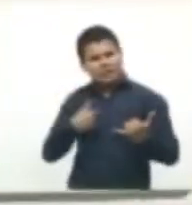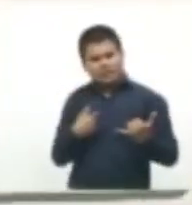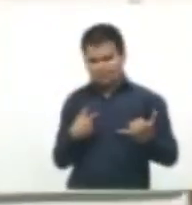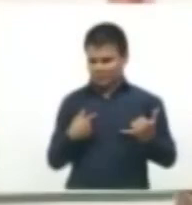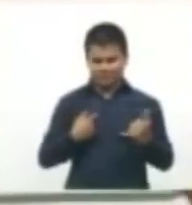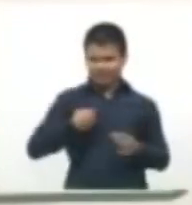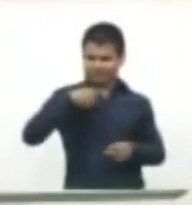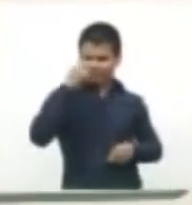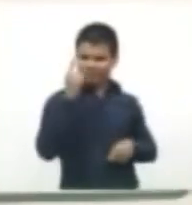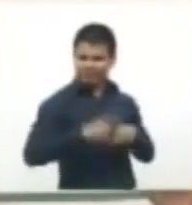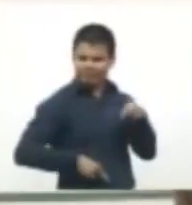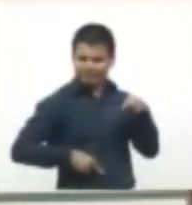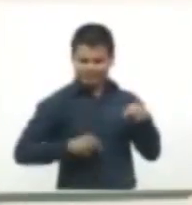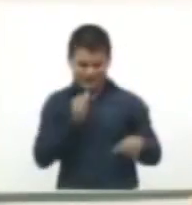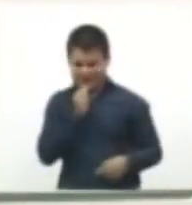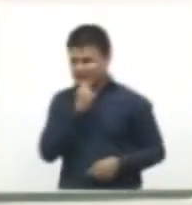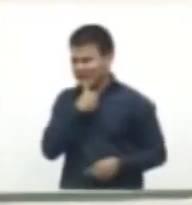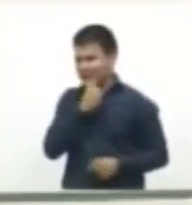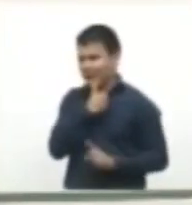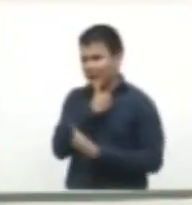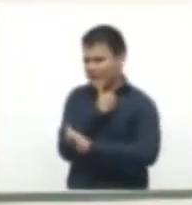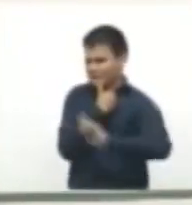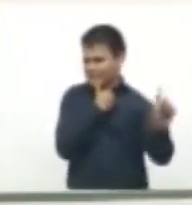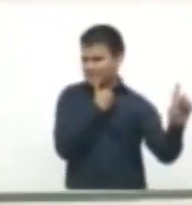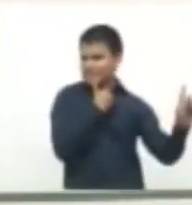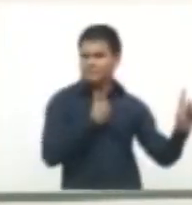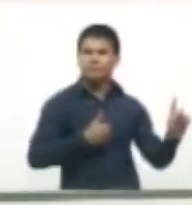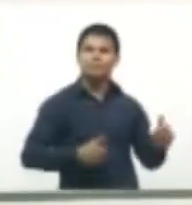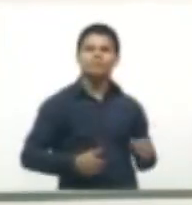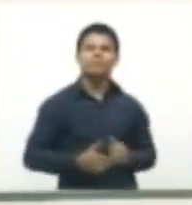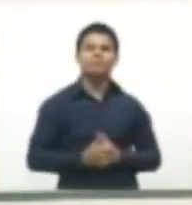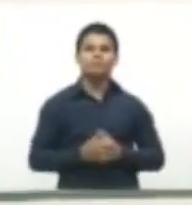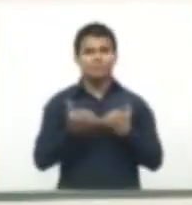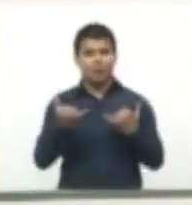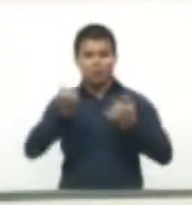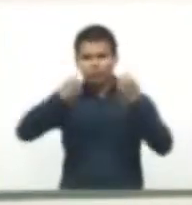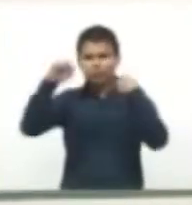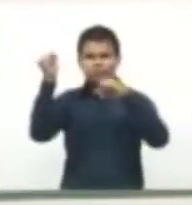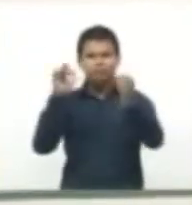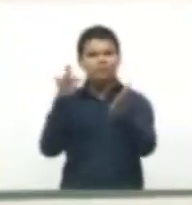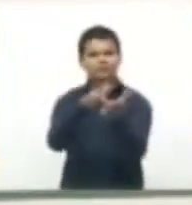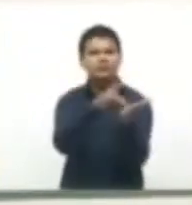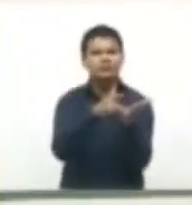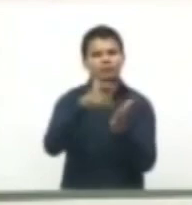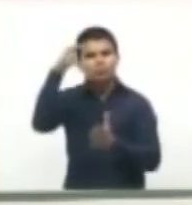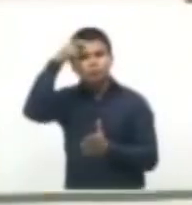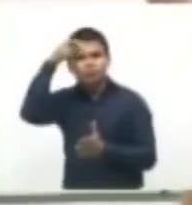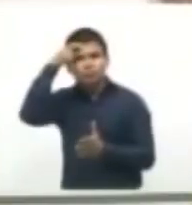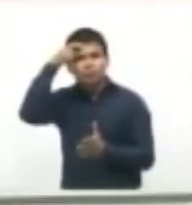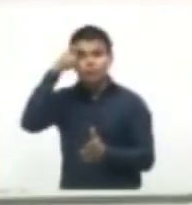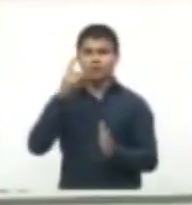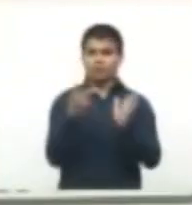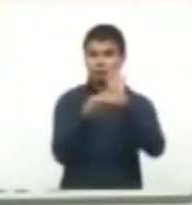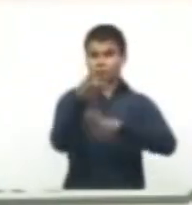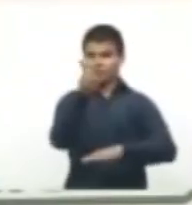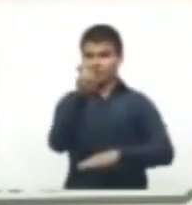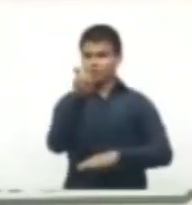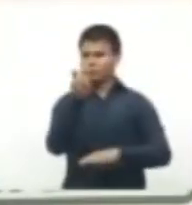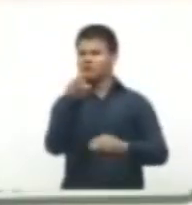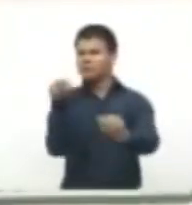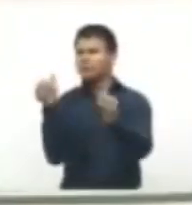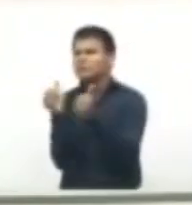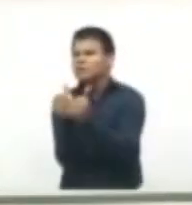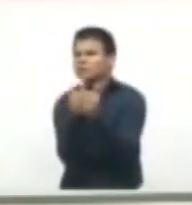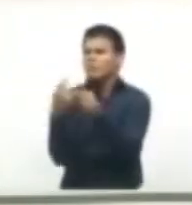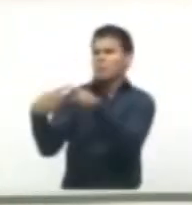puedo sufrir más. El cartagenero Yerao estará en el Carnaval de Barranquilla en la coronación de la Reina 2017, acompañado de